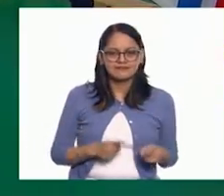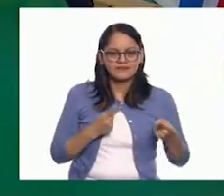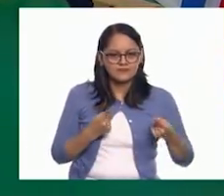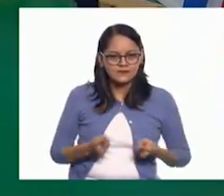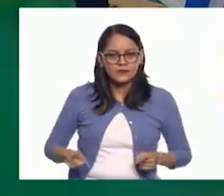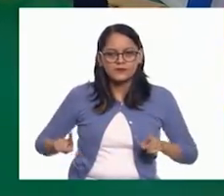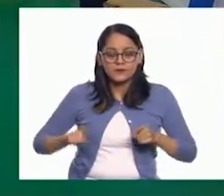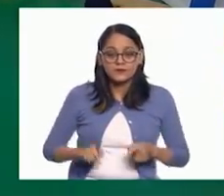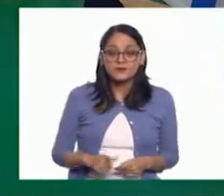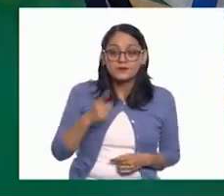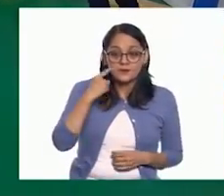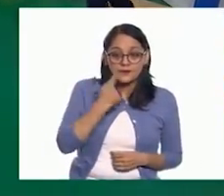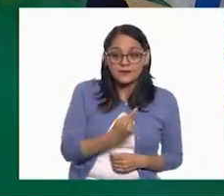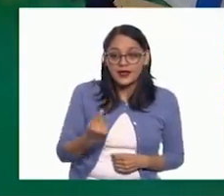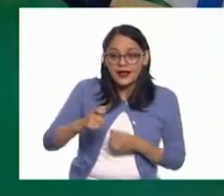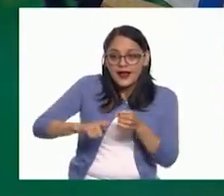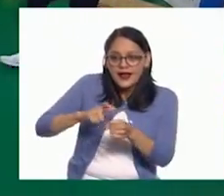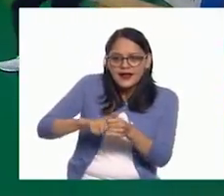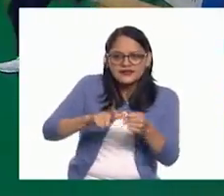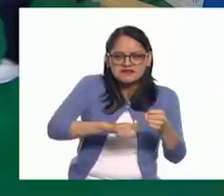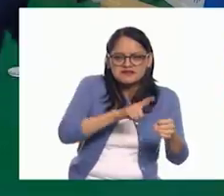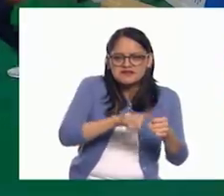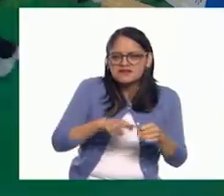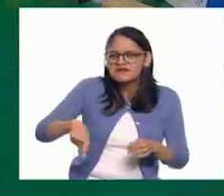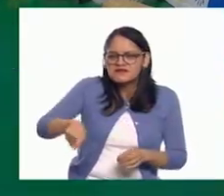lo que hacen los animales. Vamos a movernos, Eric.